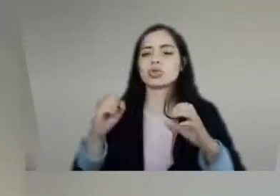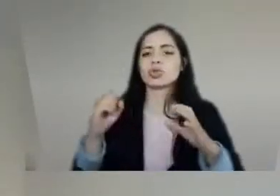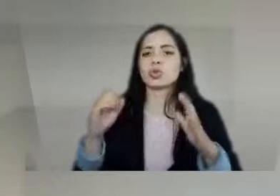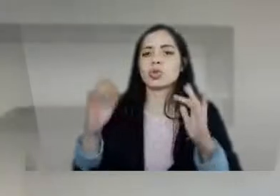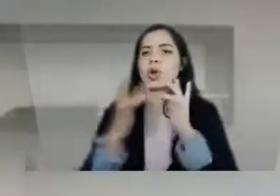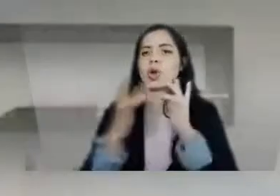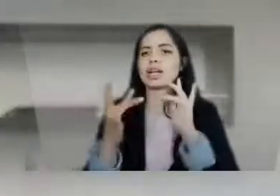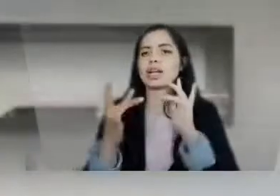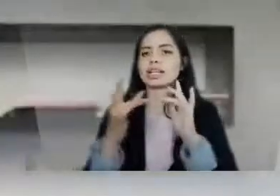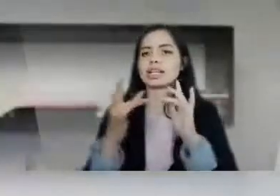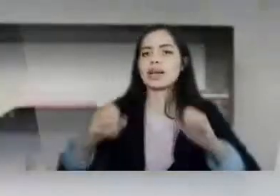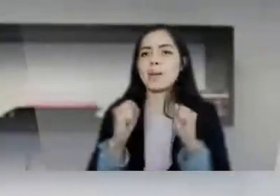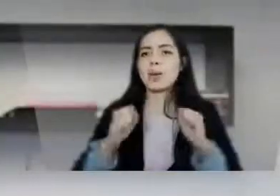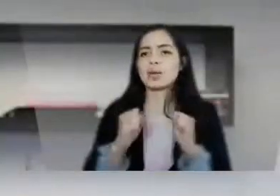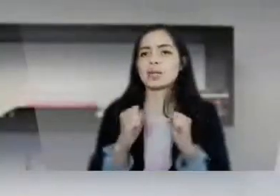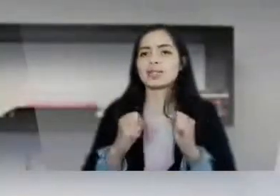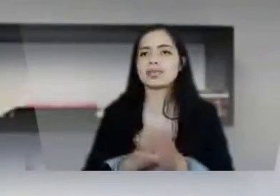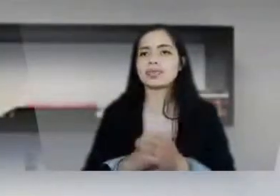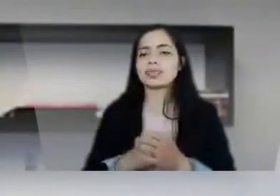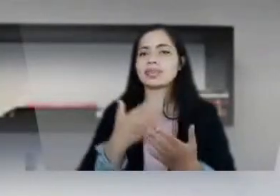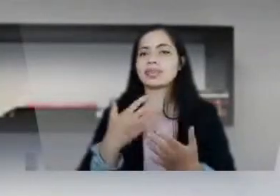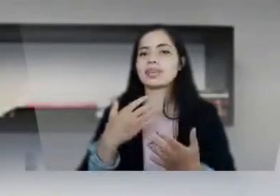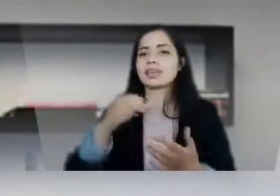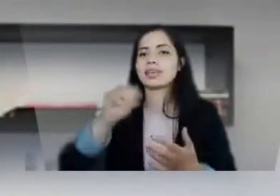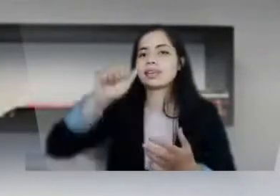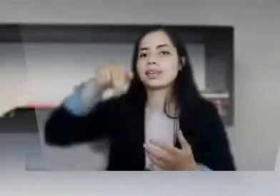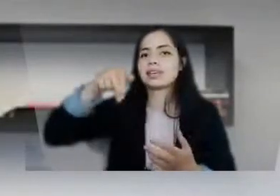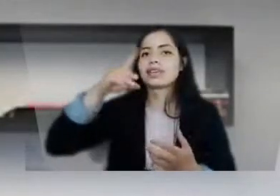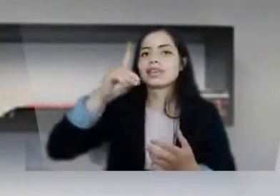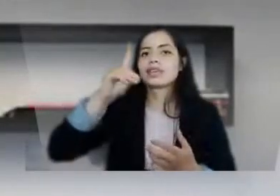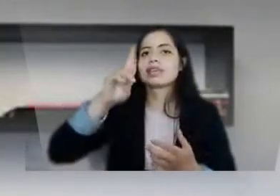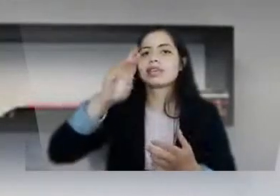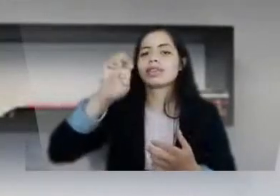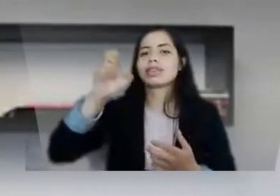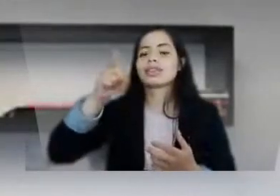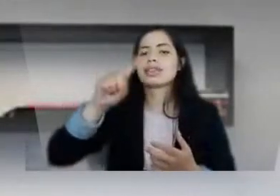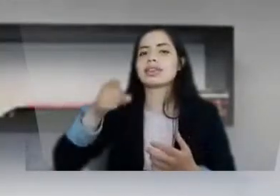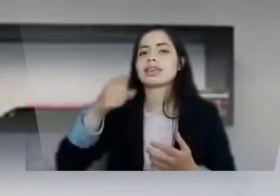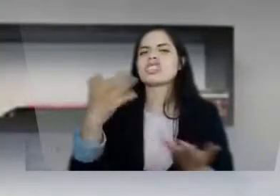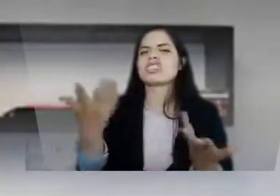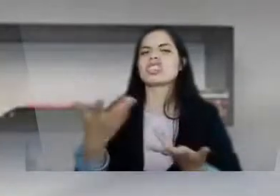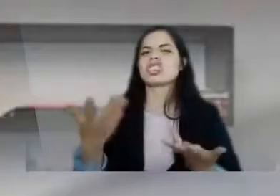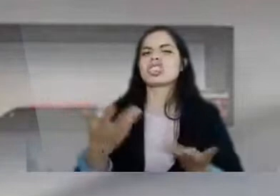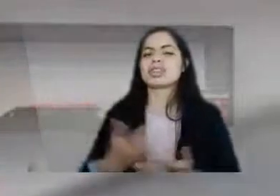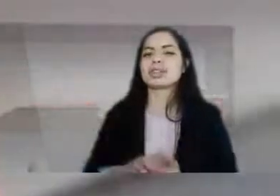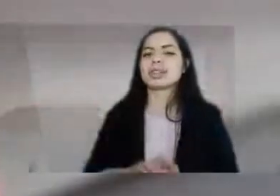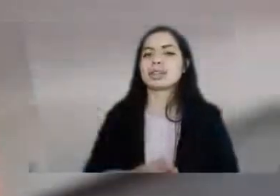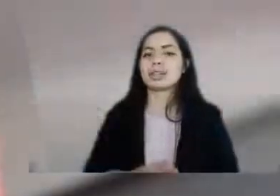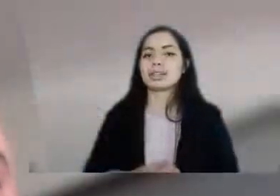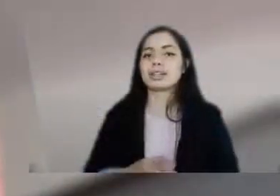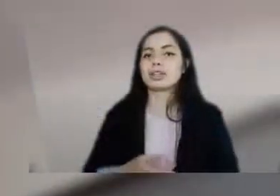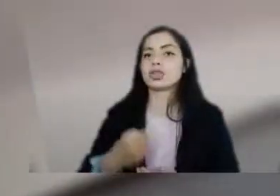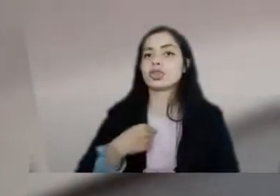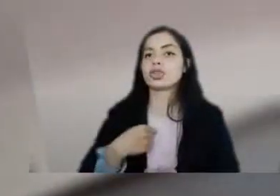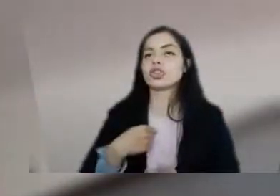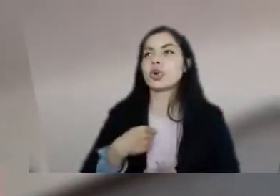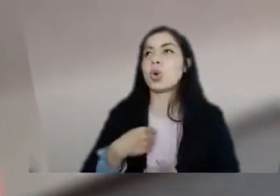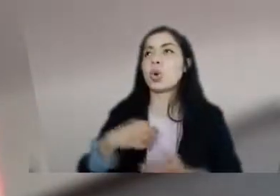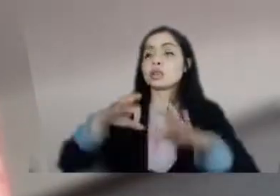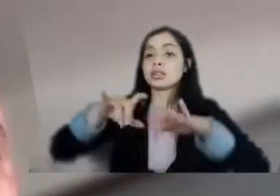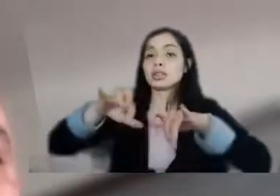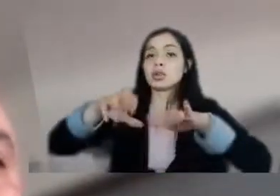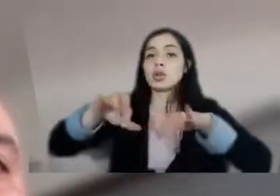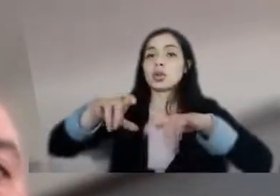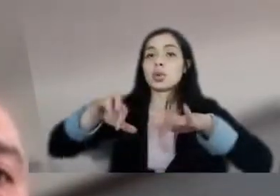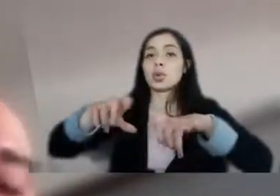Muchas gracias. Andrés Cuervo, ¿dónde se encuentra? Yo en este momento estoy en mi oficina en el Instituto de Ciencias